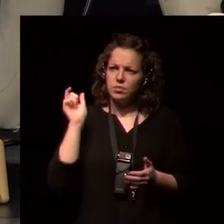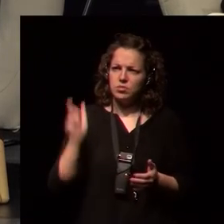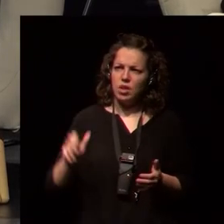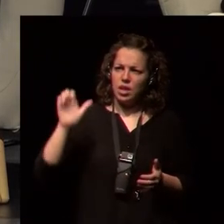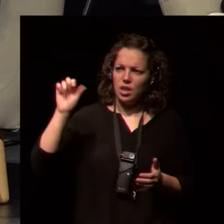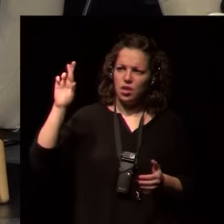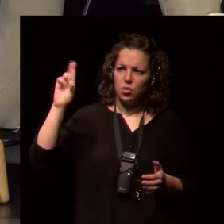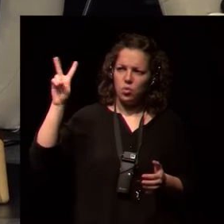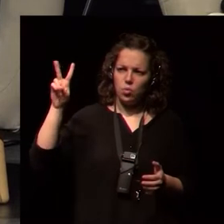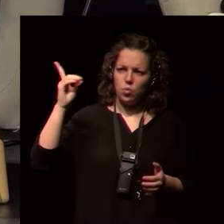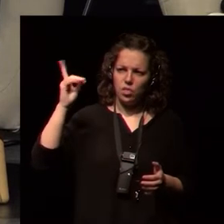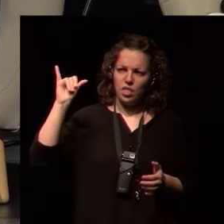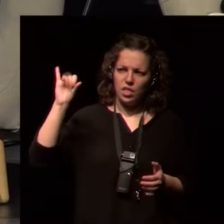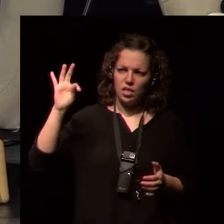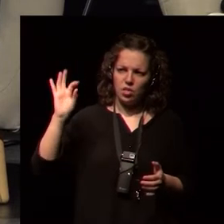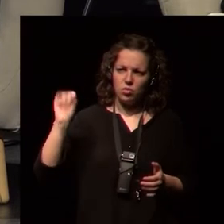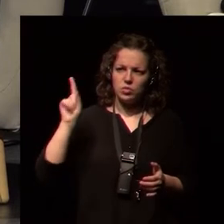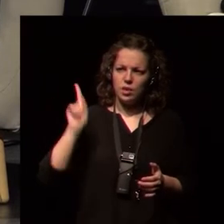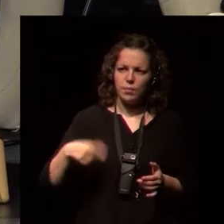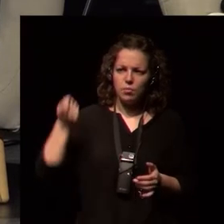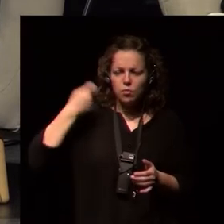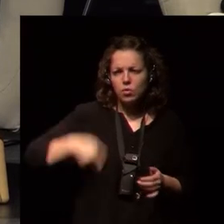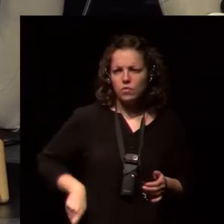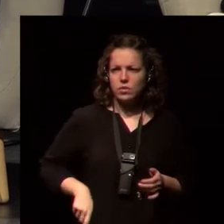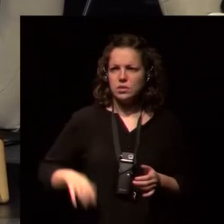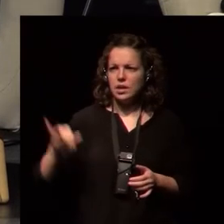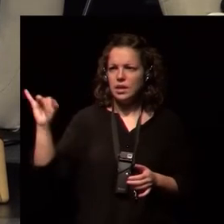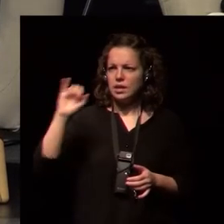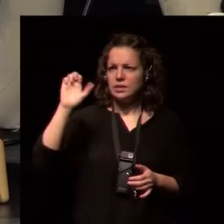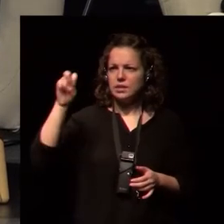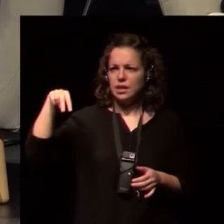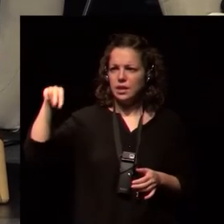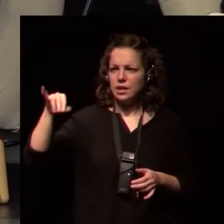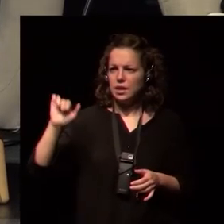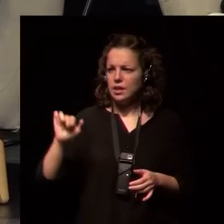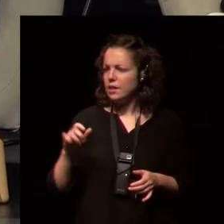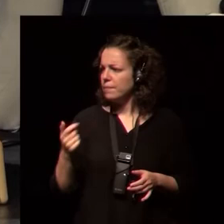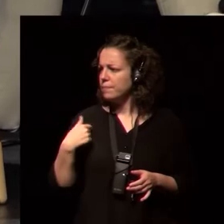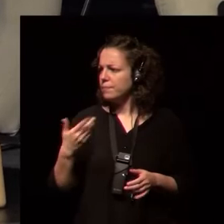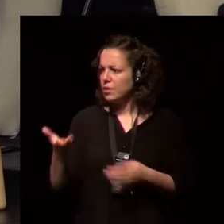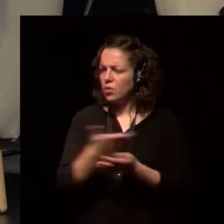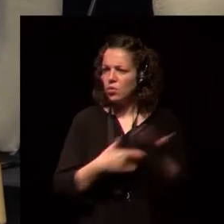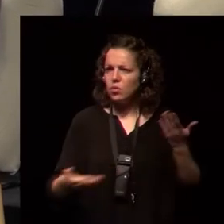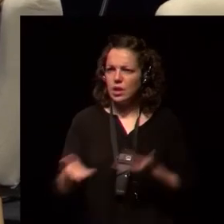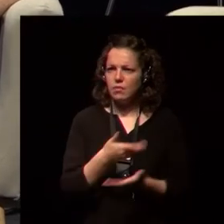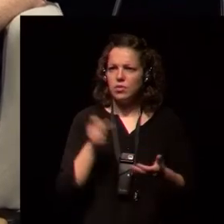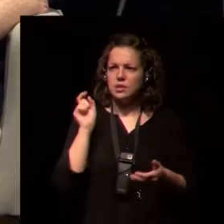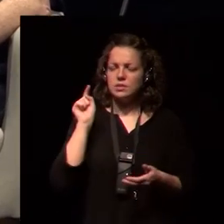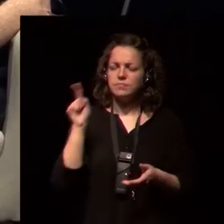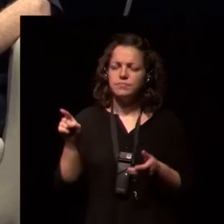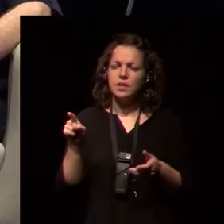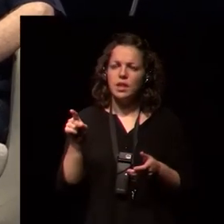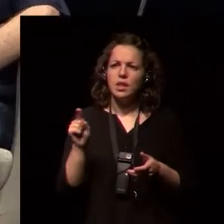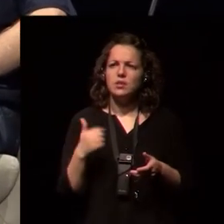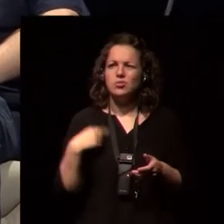erudito y también un profesional, Jenny Hughes, es una de las colaboradoras de James Johnson, y ella escribió un artículo,